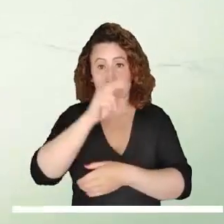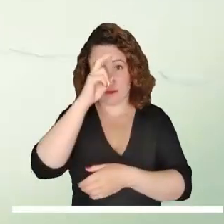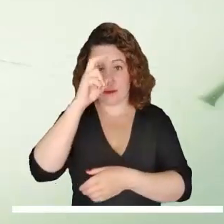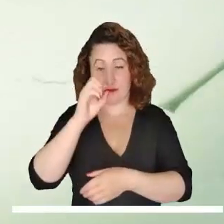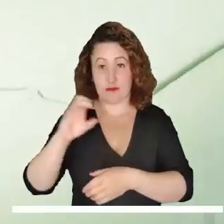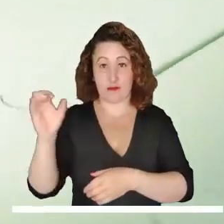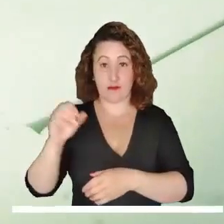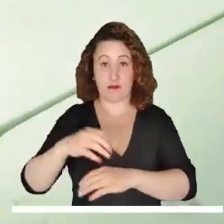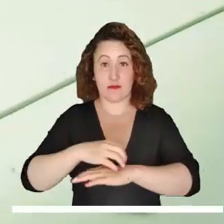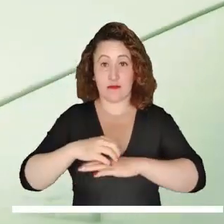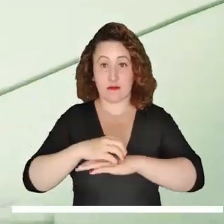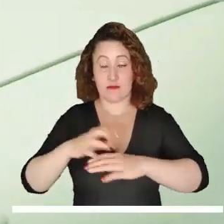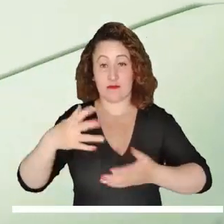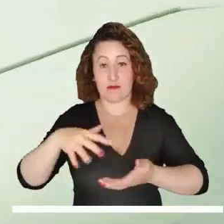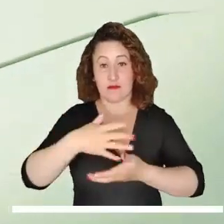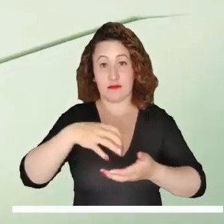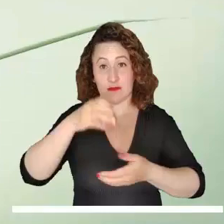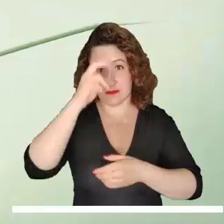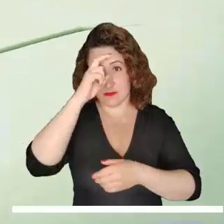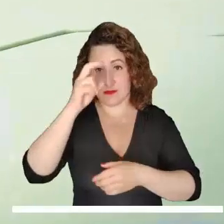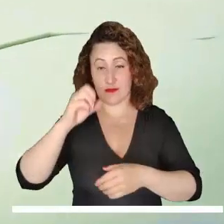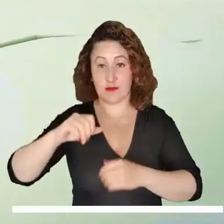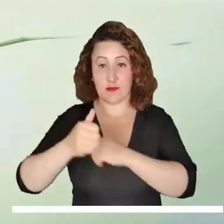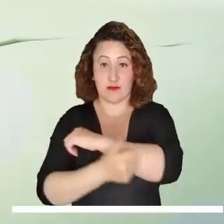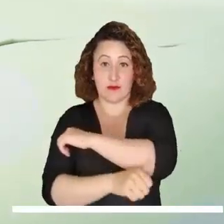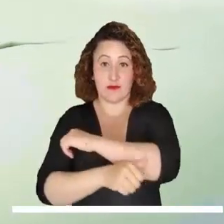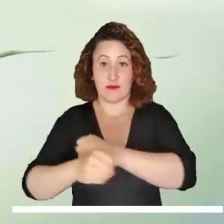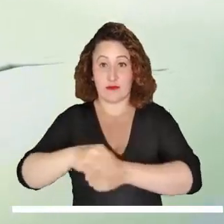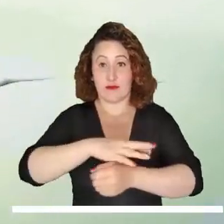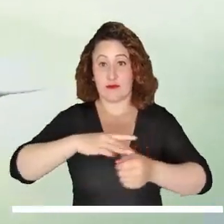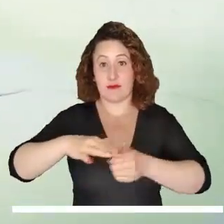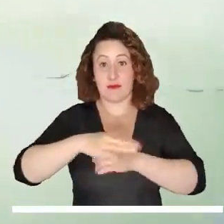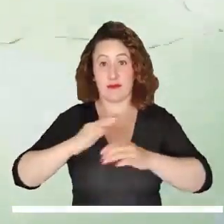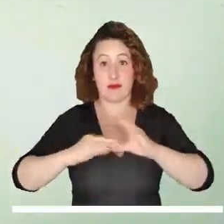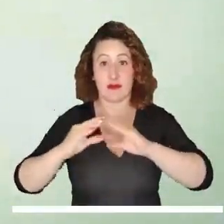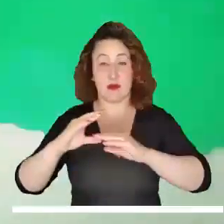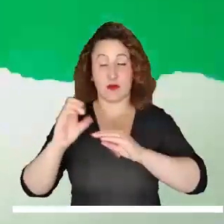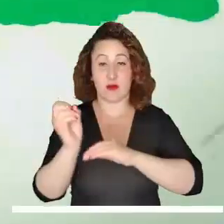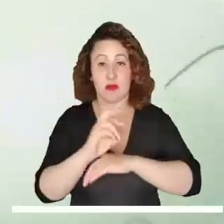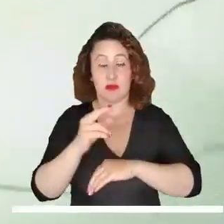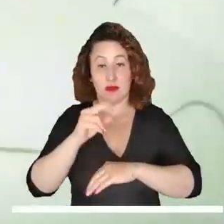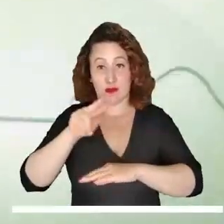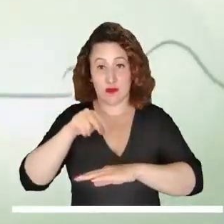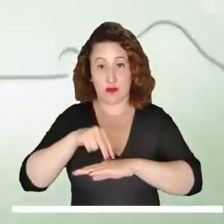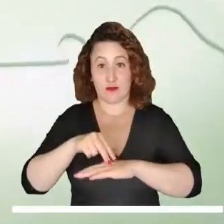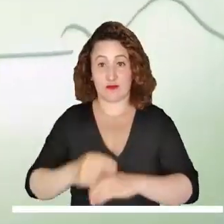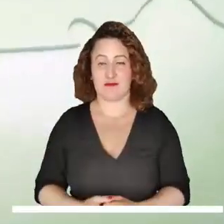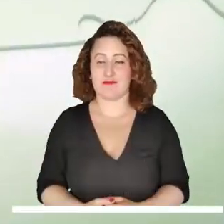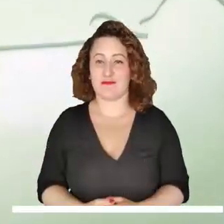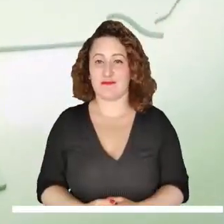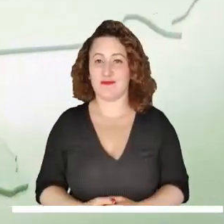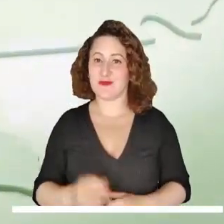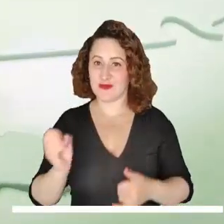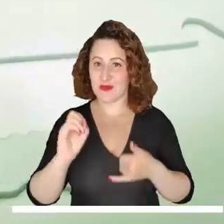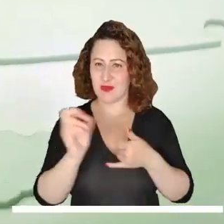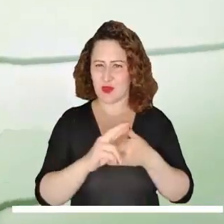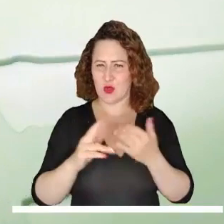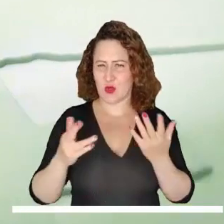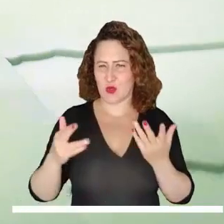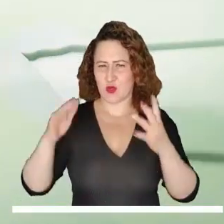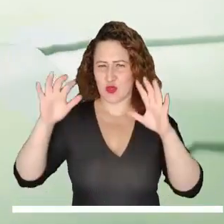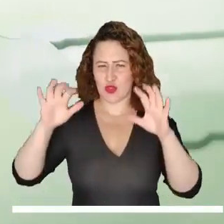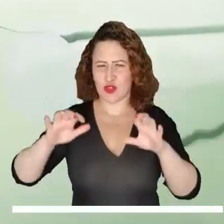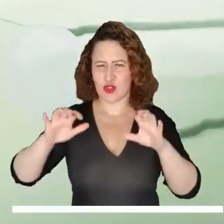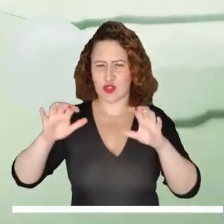Antioquia, Eje Cafetero, noroccidente de Tolima, Santander, norte de Boyacá, Cundinamarca y oriente de Cauca y Nariño. En